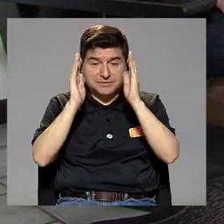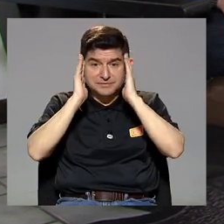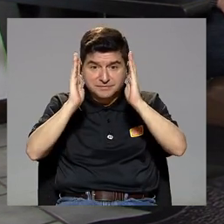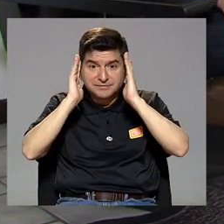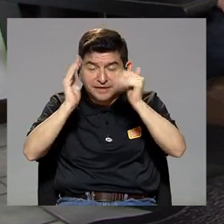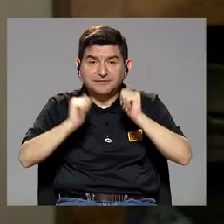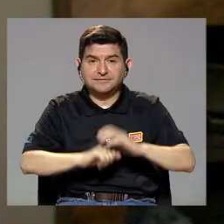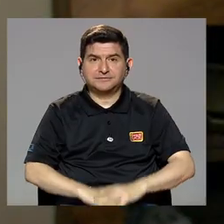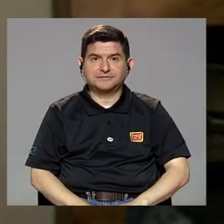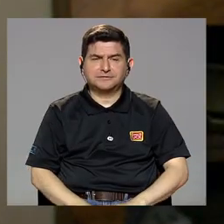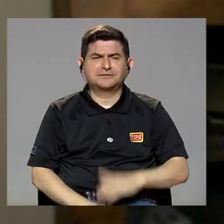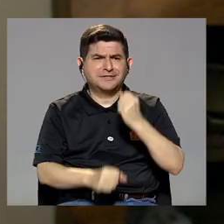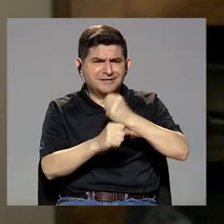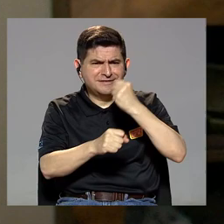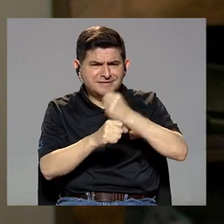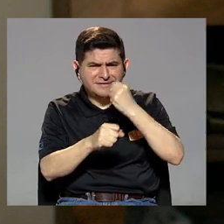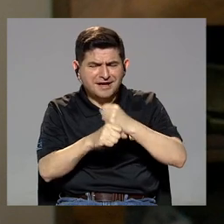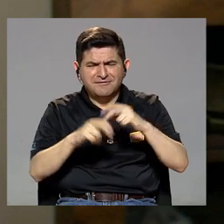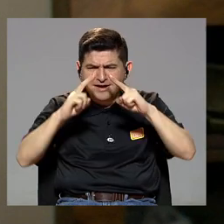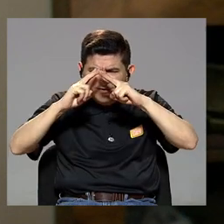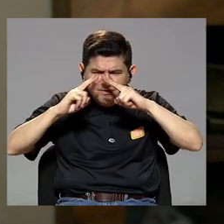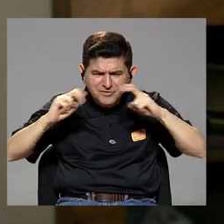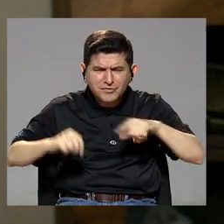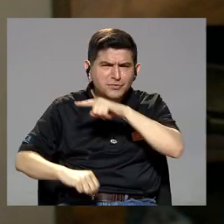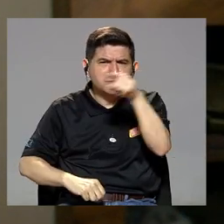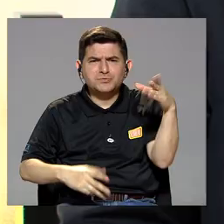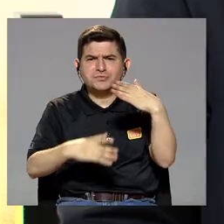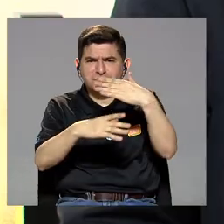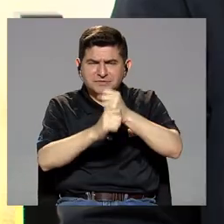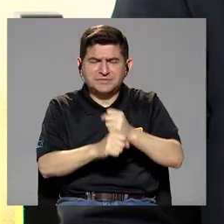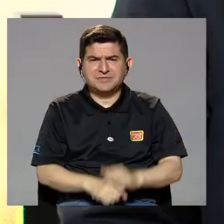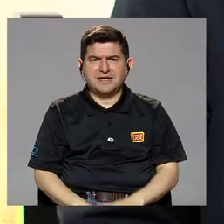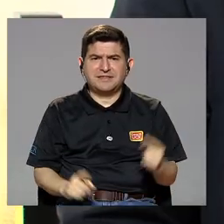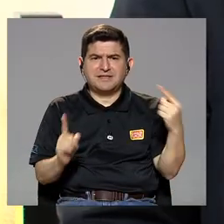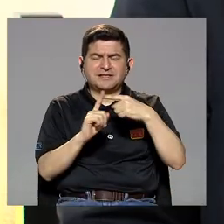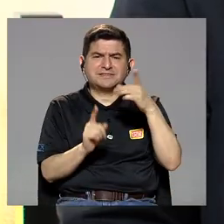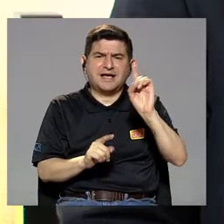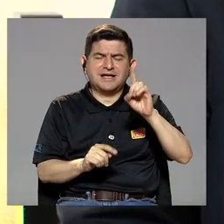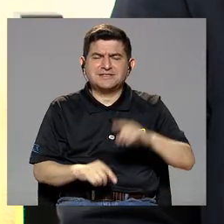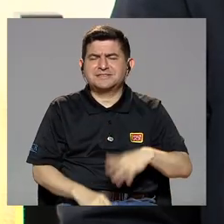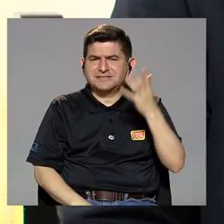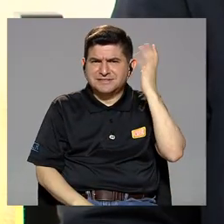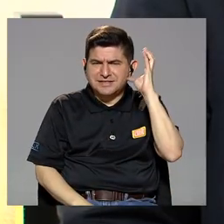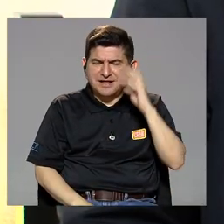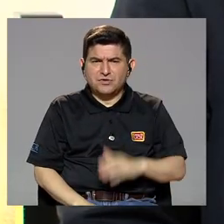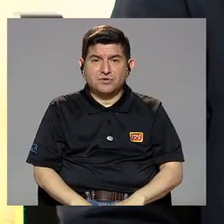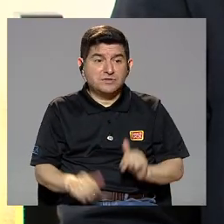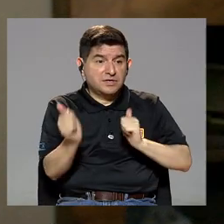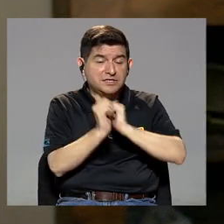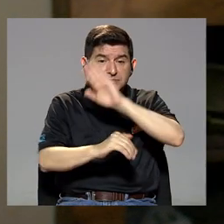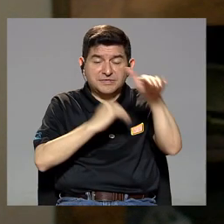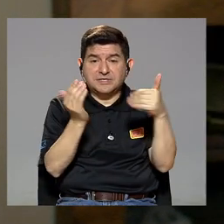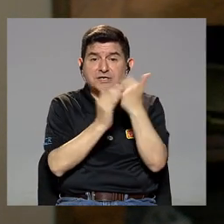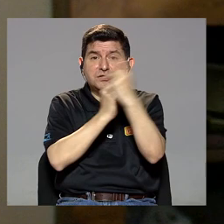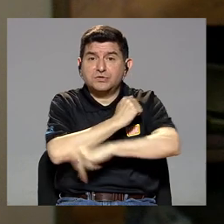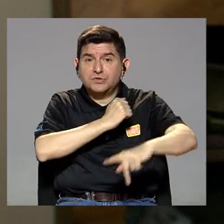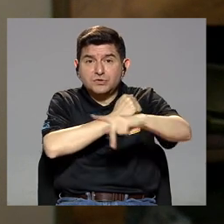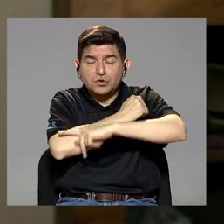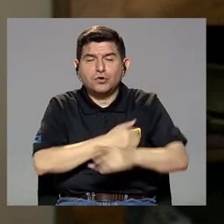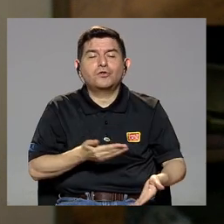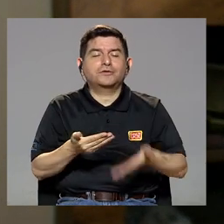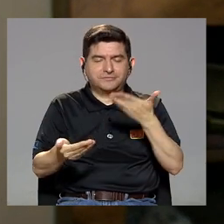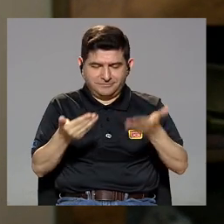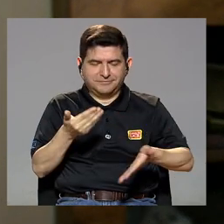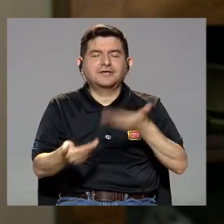un trabajo de mapeo que hicieron ustedes de hasta donde llegaba el radio es que traspasaba todo el país prácticamente